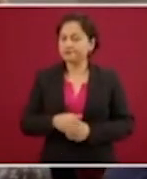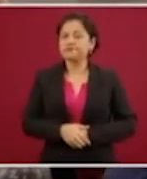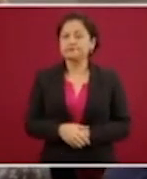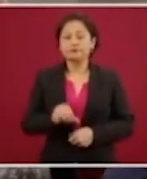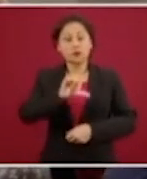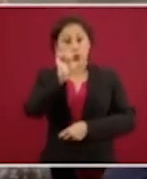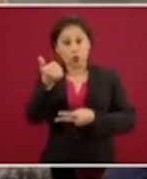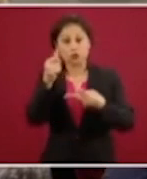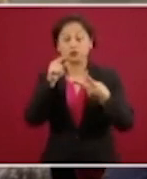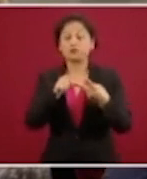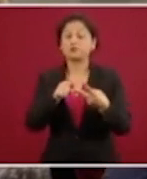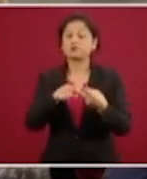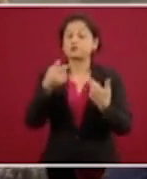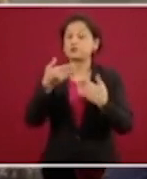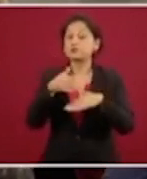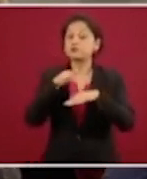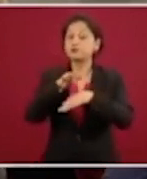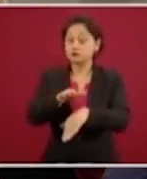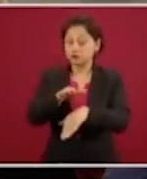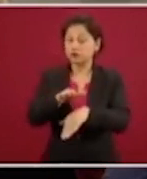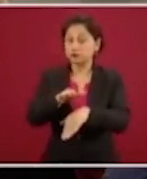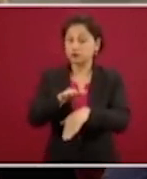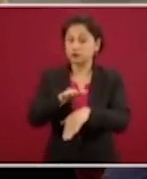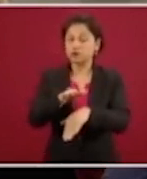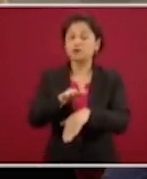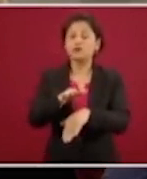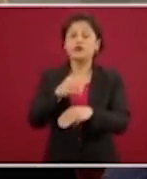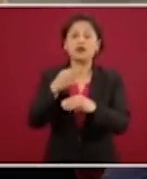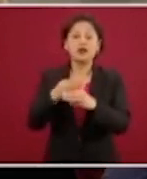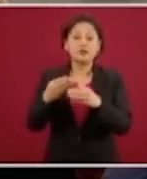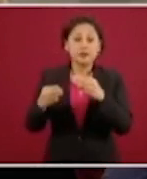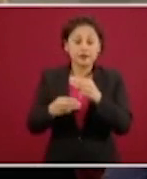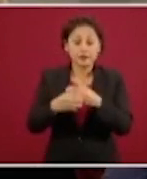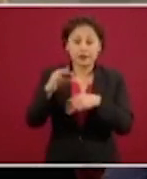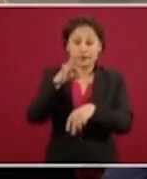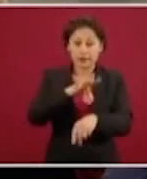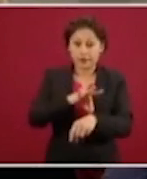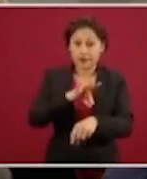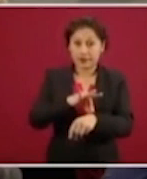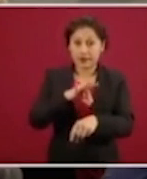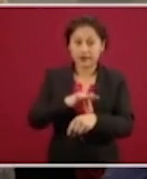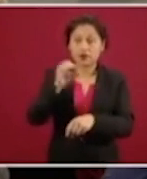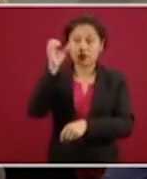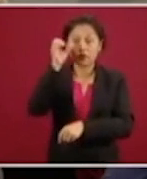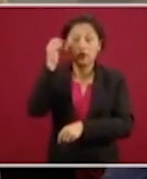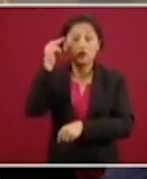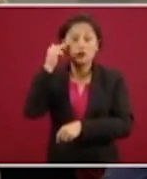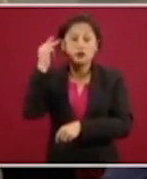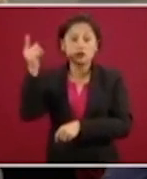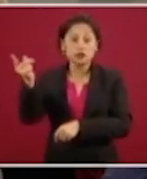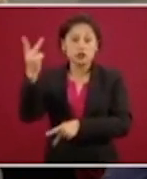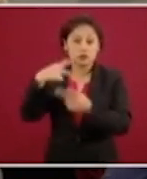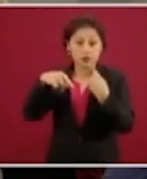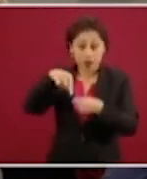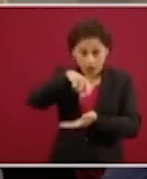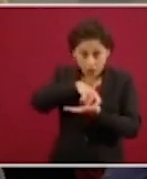médico, si nosotros hubiésemos prohibido que alguien comprara, el gobierno chino no compró, sino particulares,